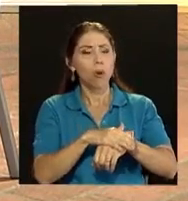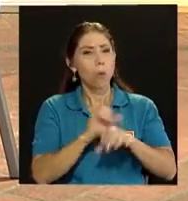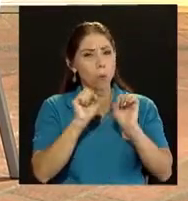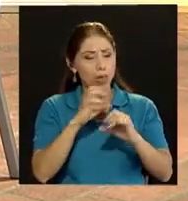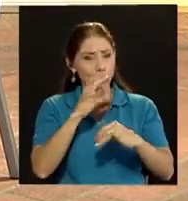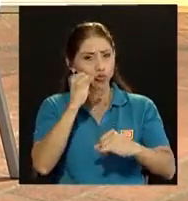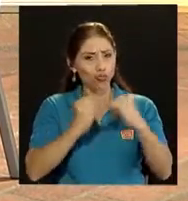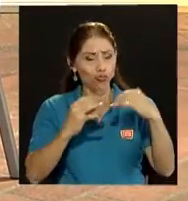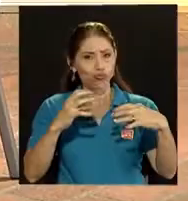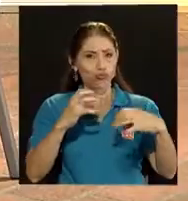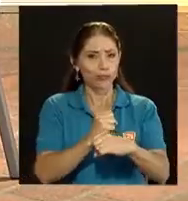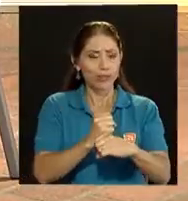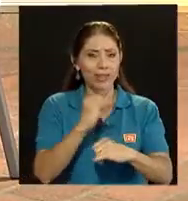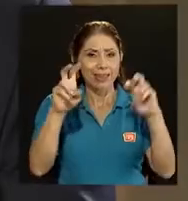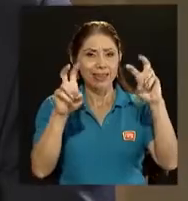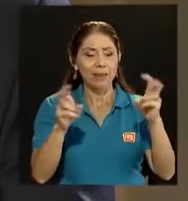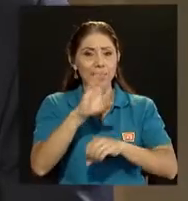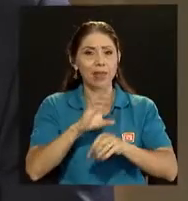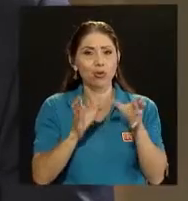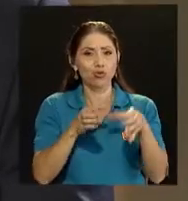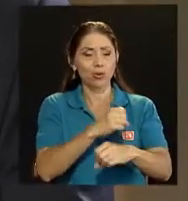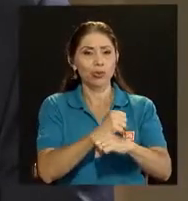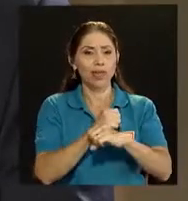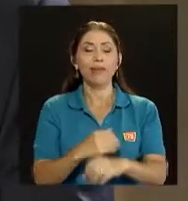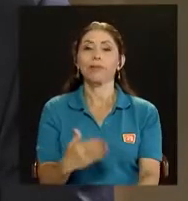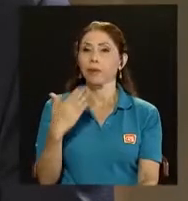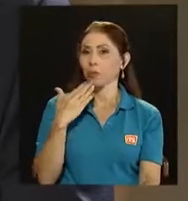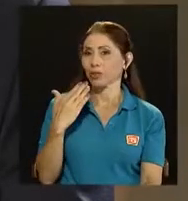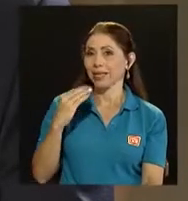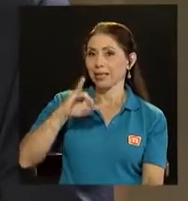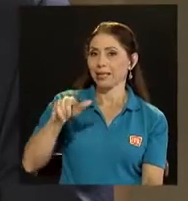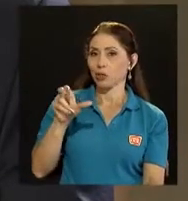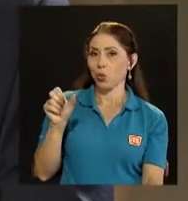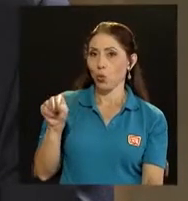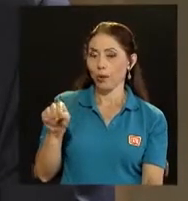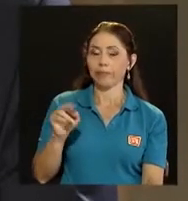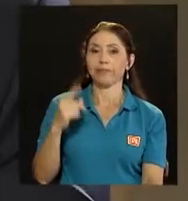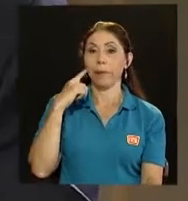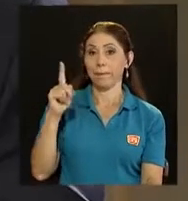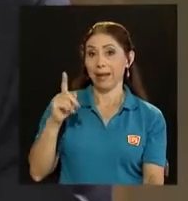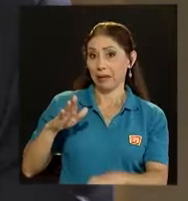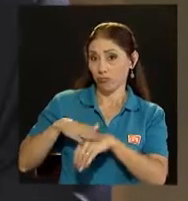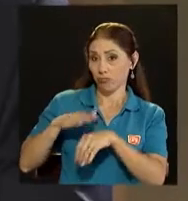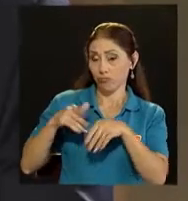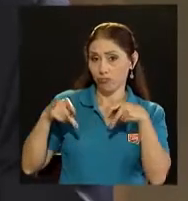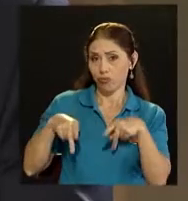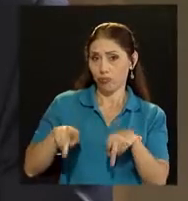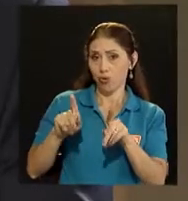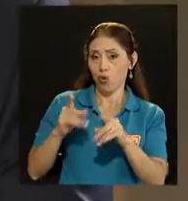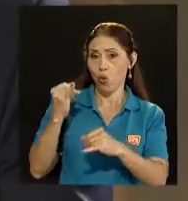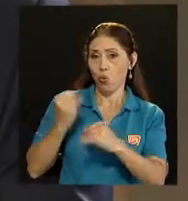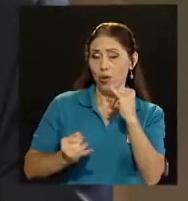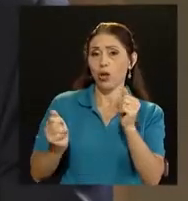concluyamos con el tema del Consejo de Seguridad. Muchas gracias, don Juan, para que me permita de concluir con una